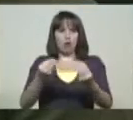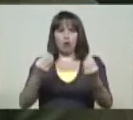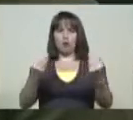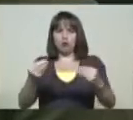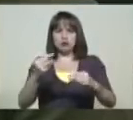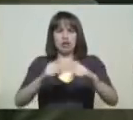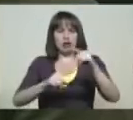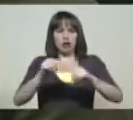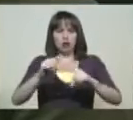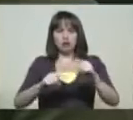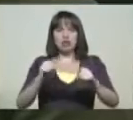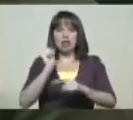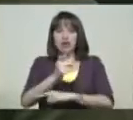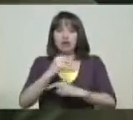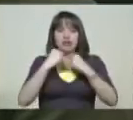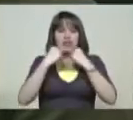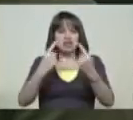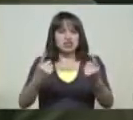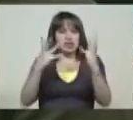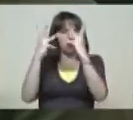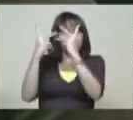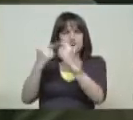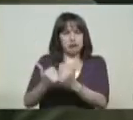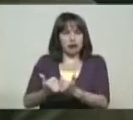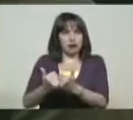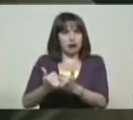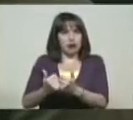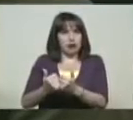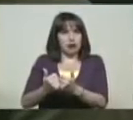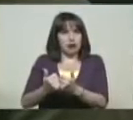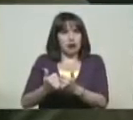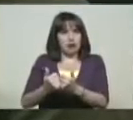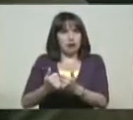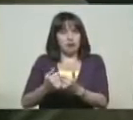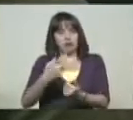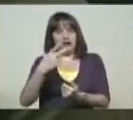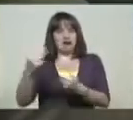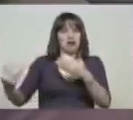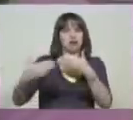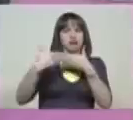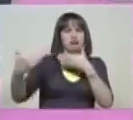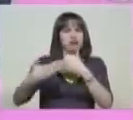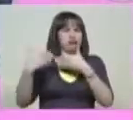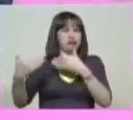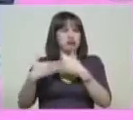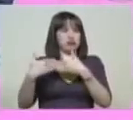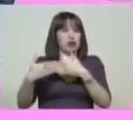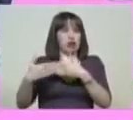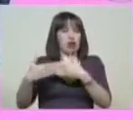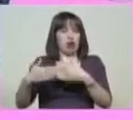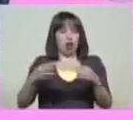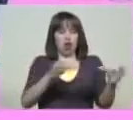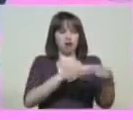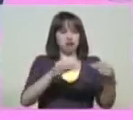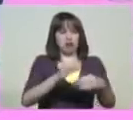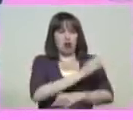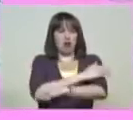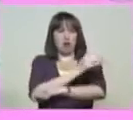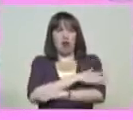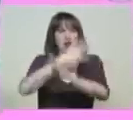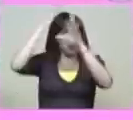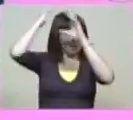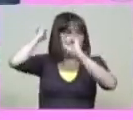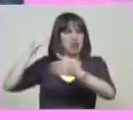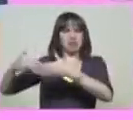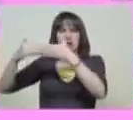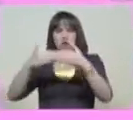ir administrando para que no nos las saboteen los oligarcas de aquí, la embajada de Estados Unidos y